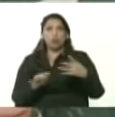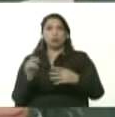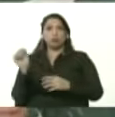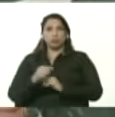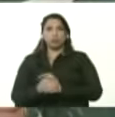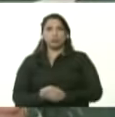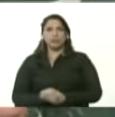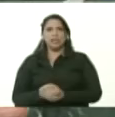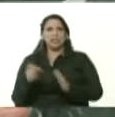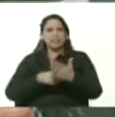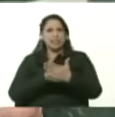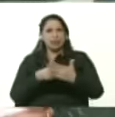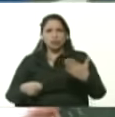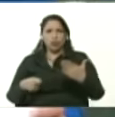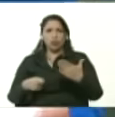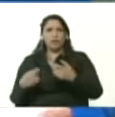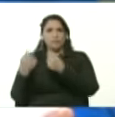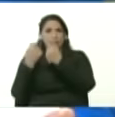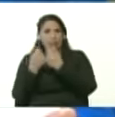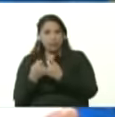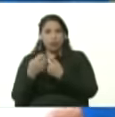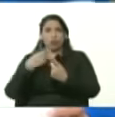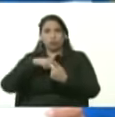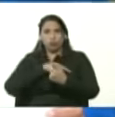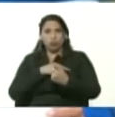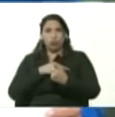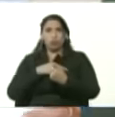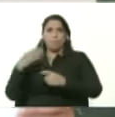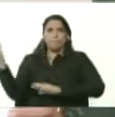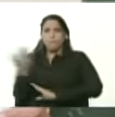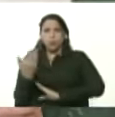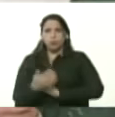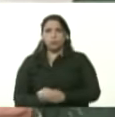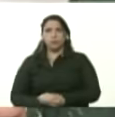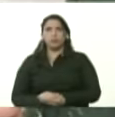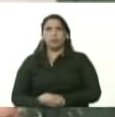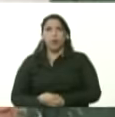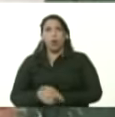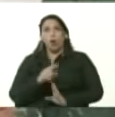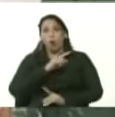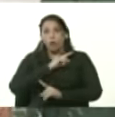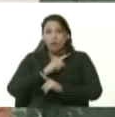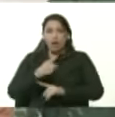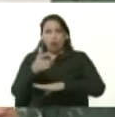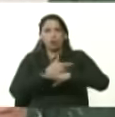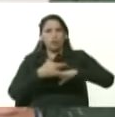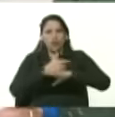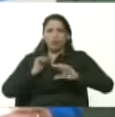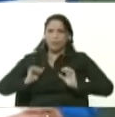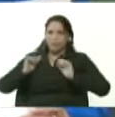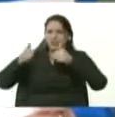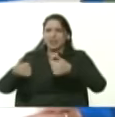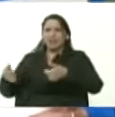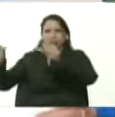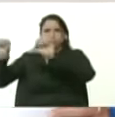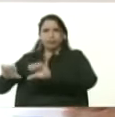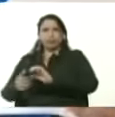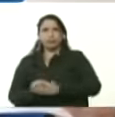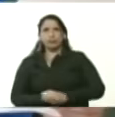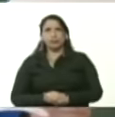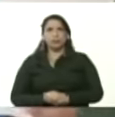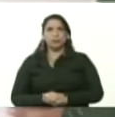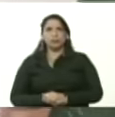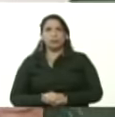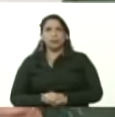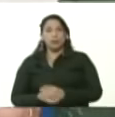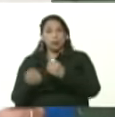Las sanciones financieras que hemos impuesto han obligado al gobierno a comenzar a caer en default, tanto